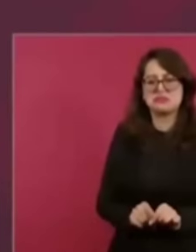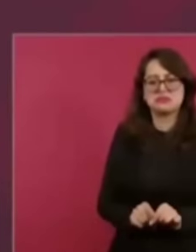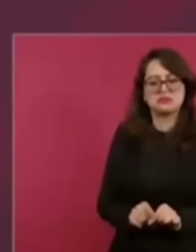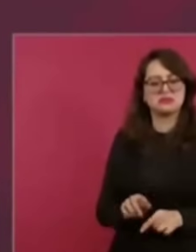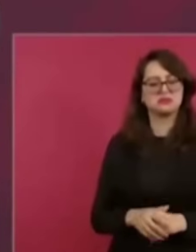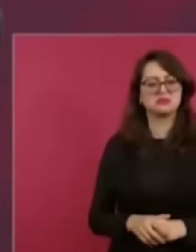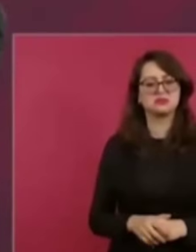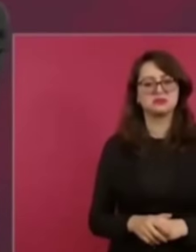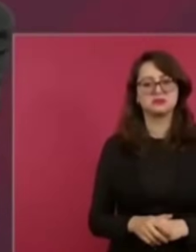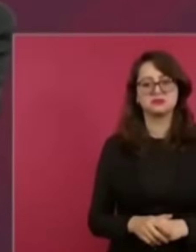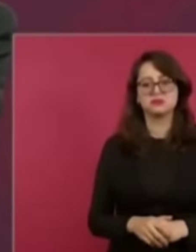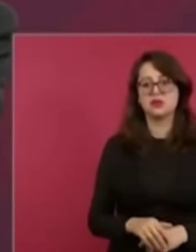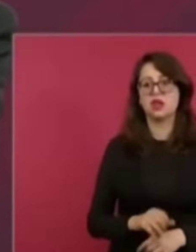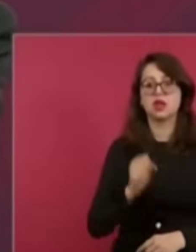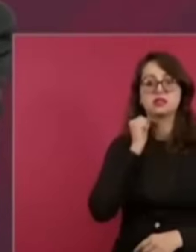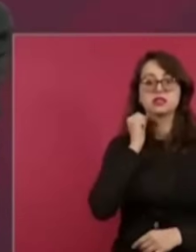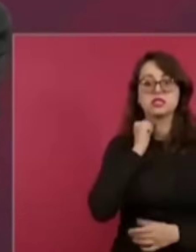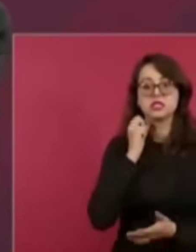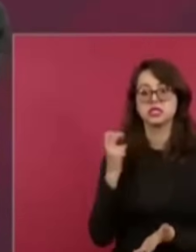el